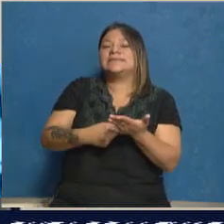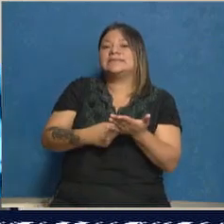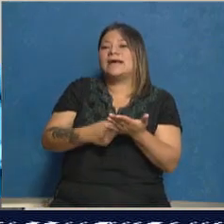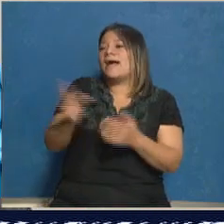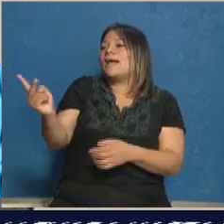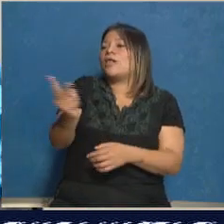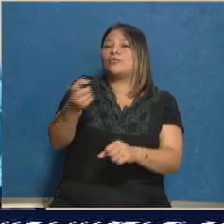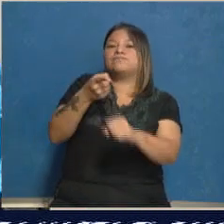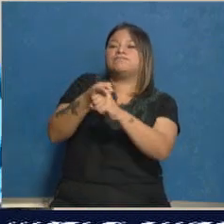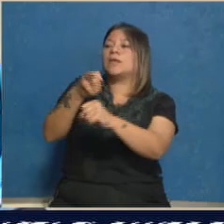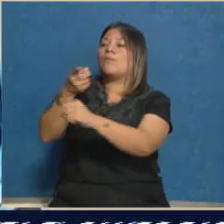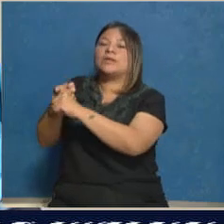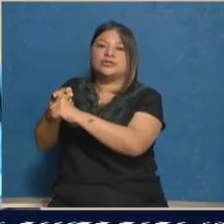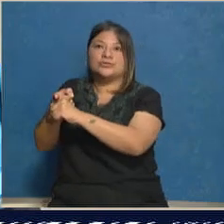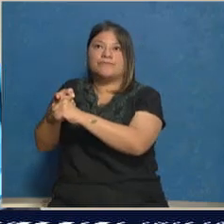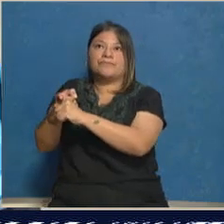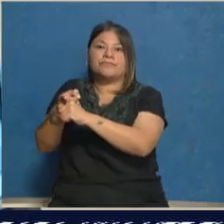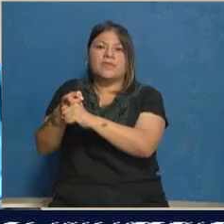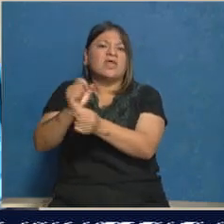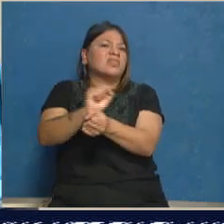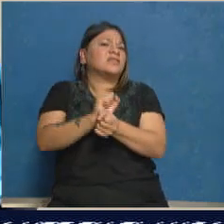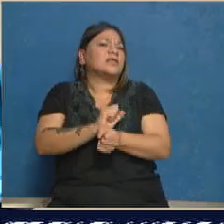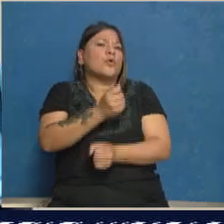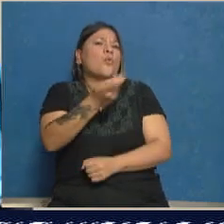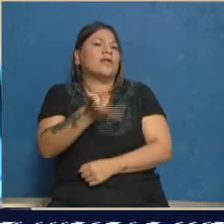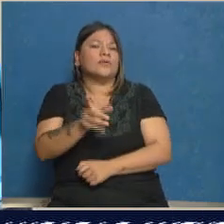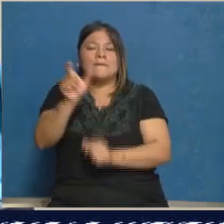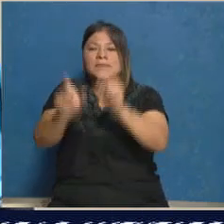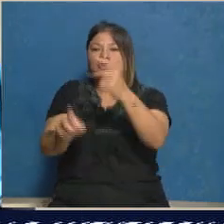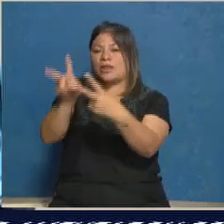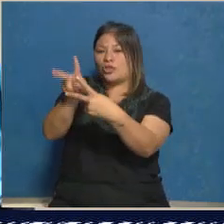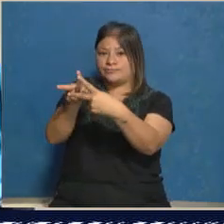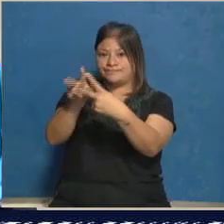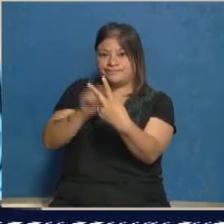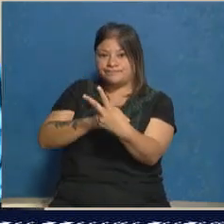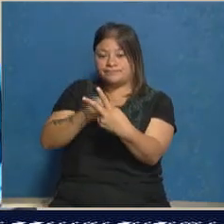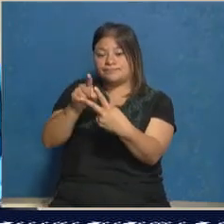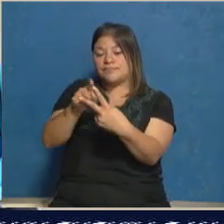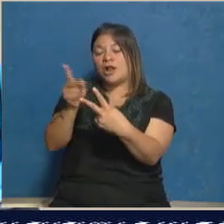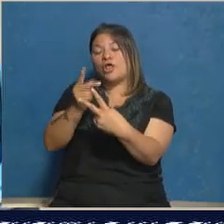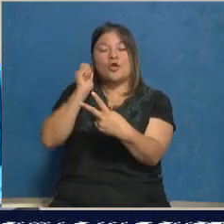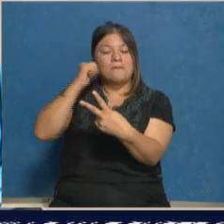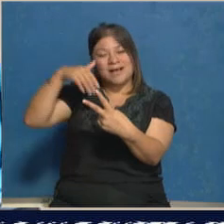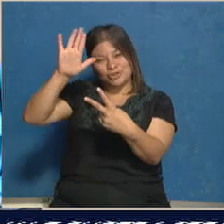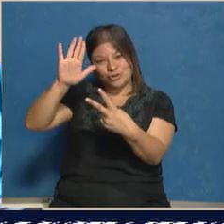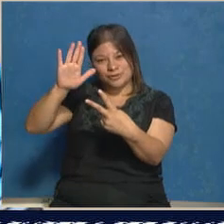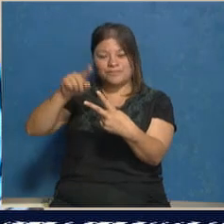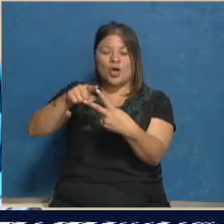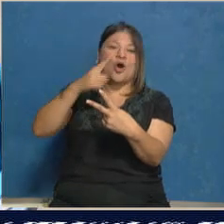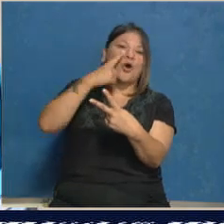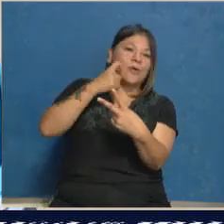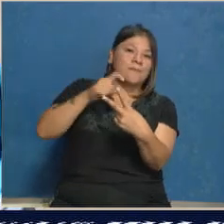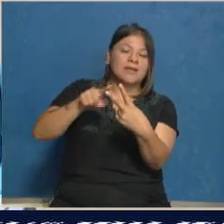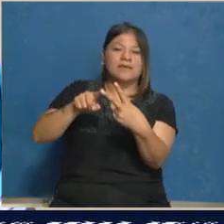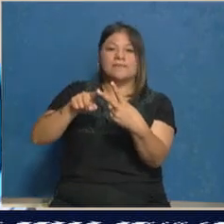las acusaciones, digamos. ¿Cuántos son los detenidos? 2 personas, ambos mayores de edad, masculino